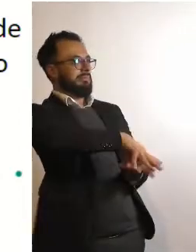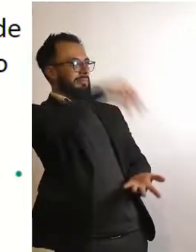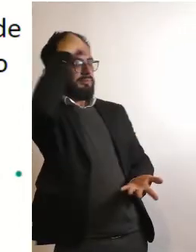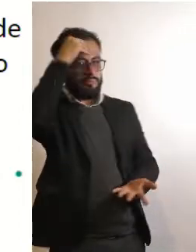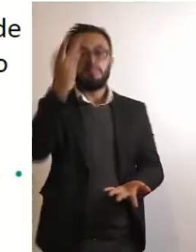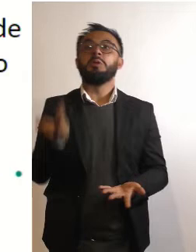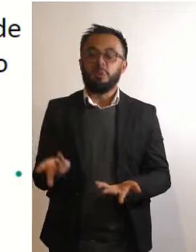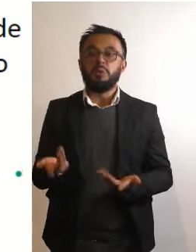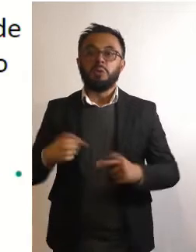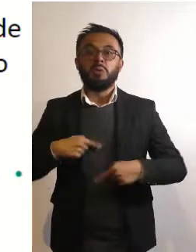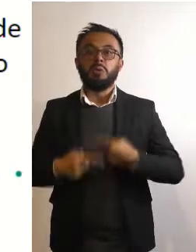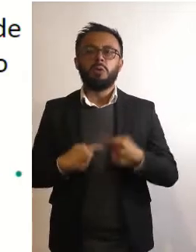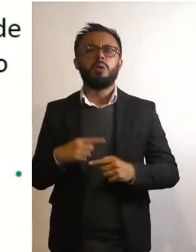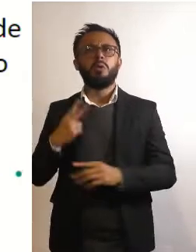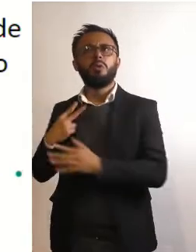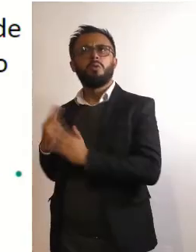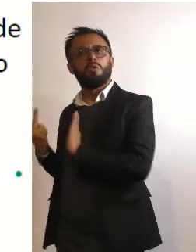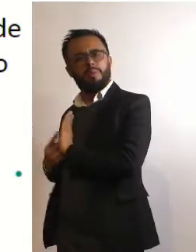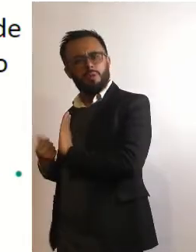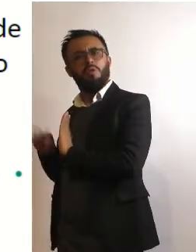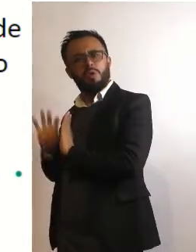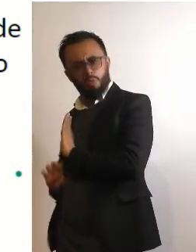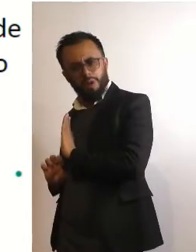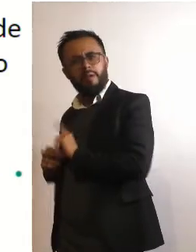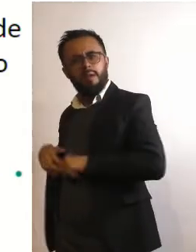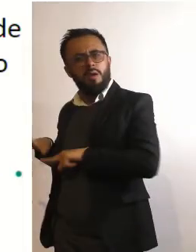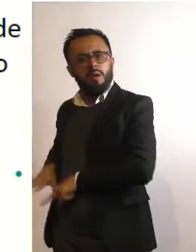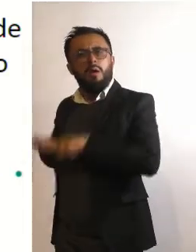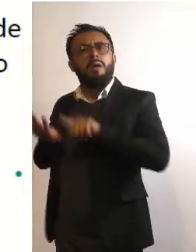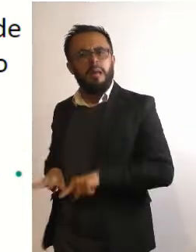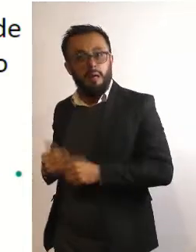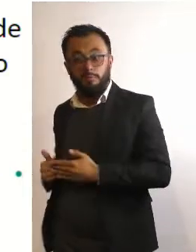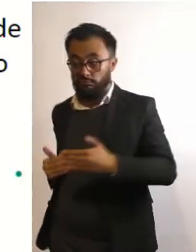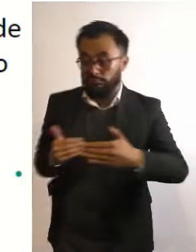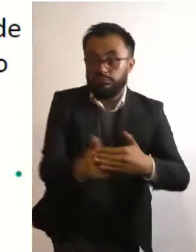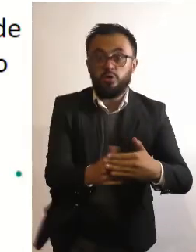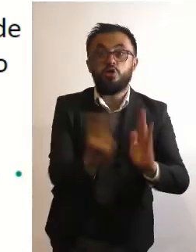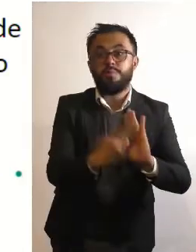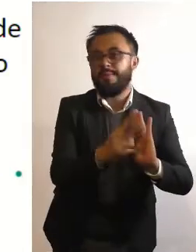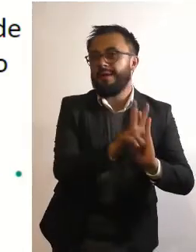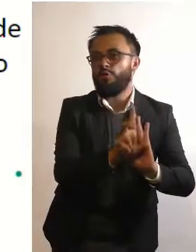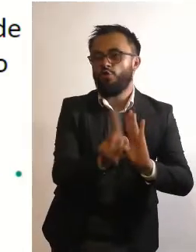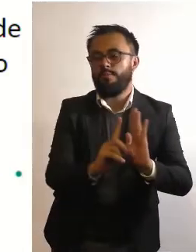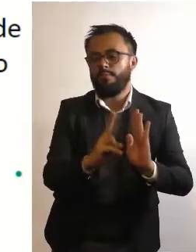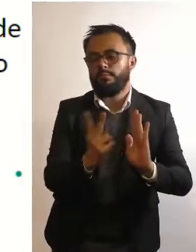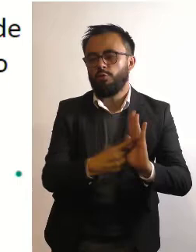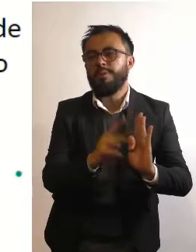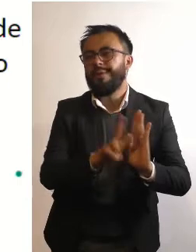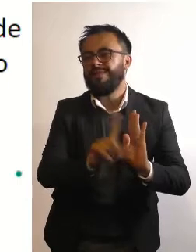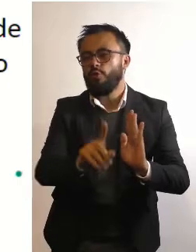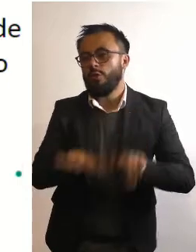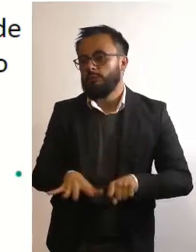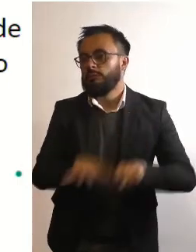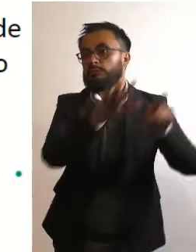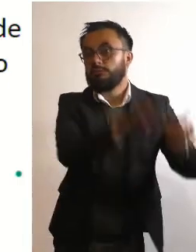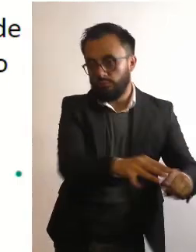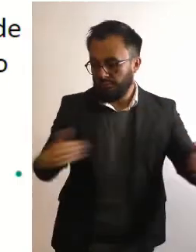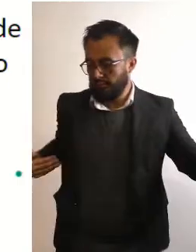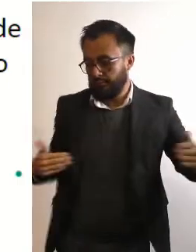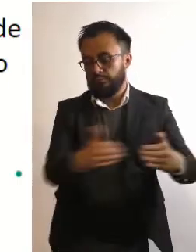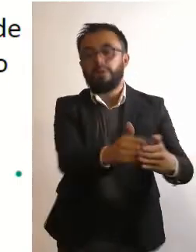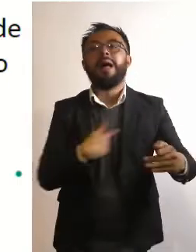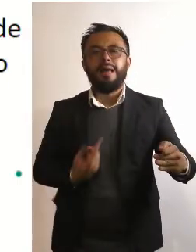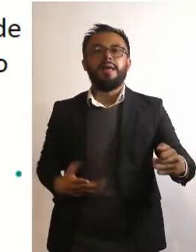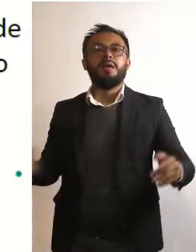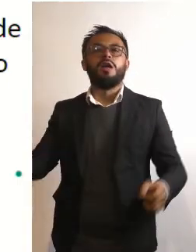el 2019-2 y el 2021-2. Se diseñó y se implementó el pilotaje para el proceso de autoevaluación de los docentes